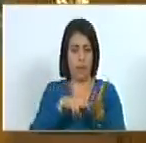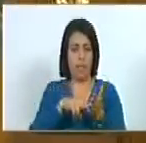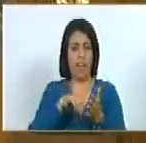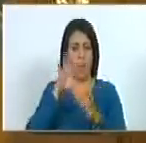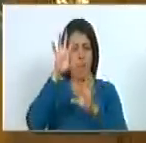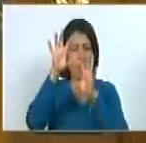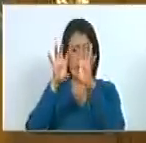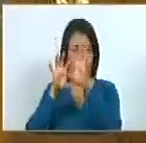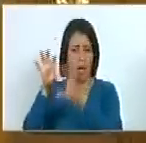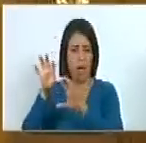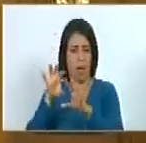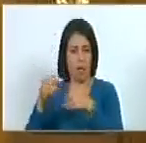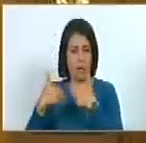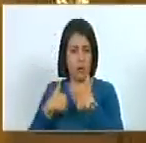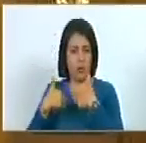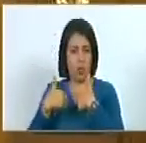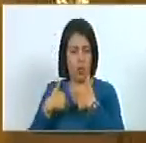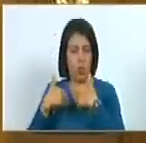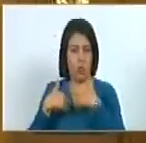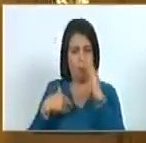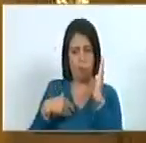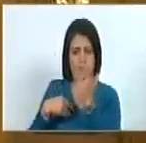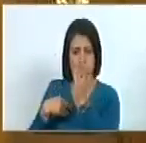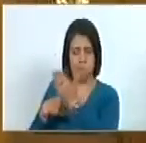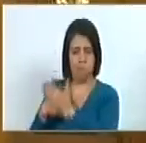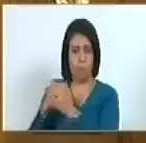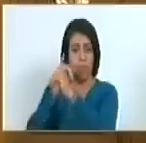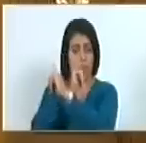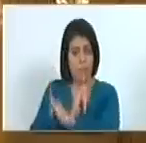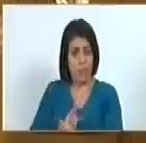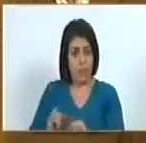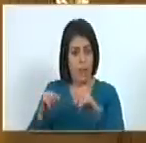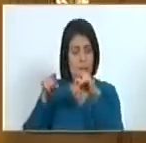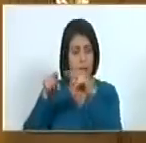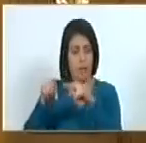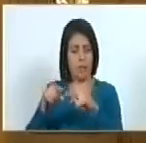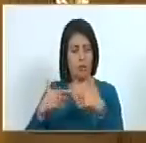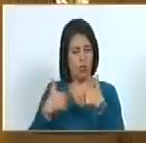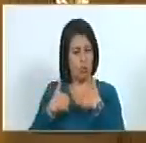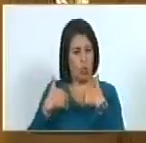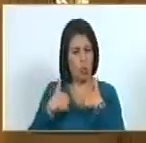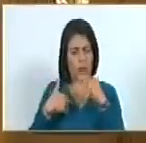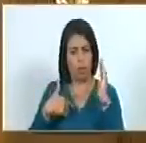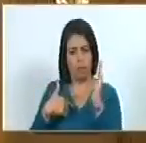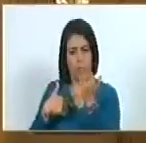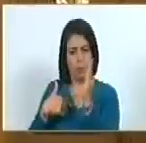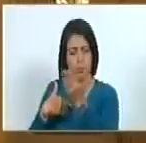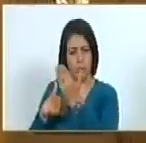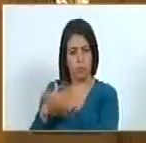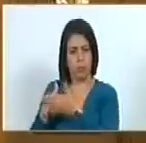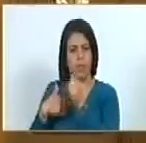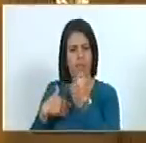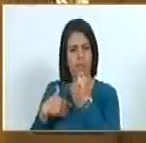los países que asumen una posición independiente son